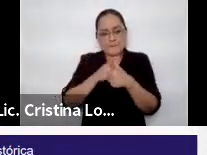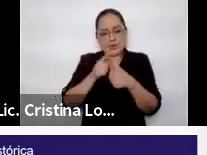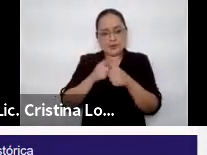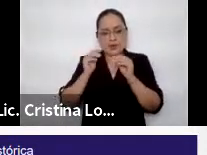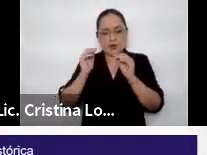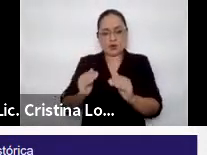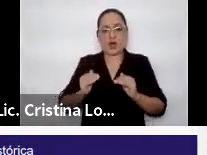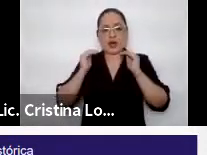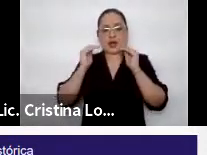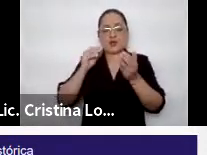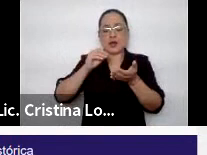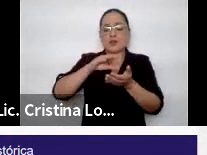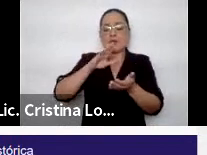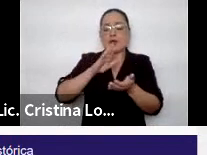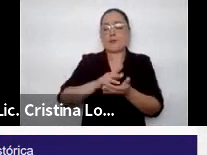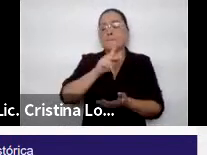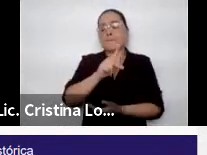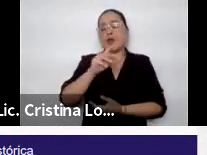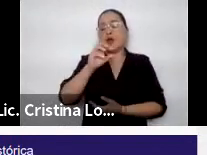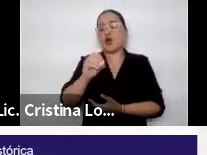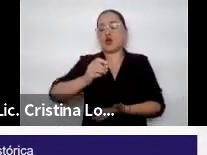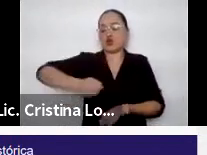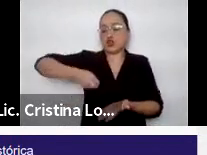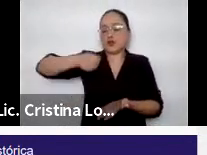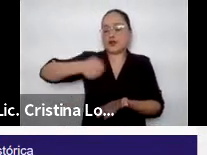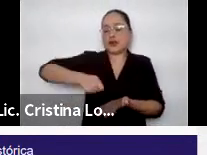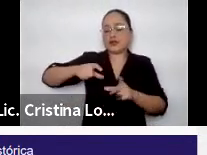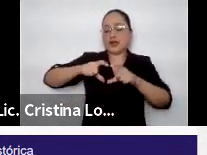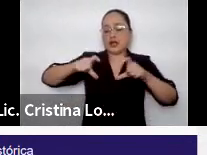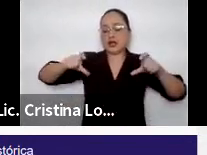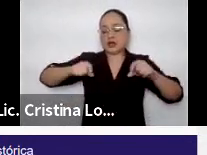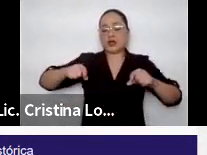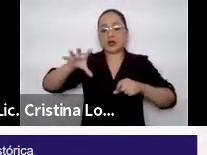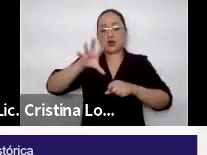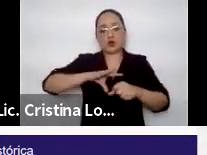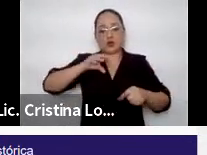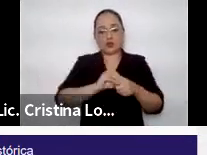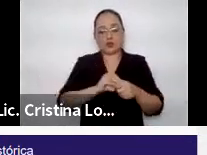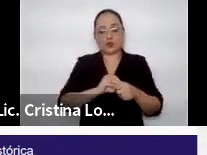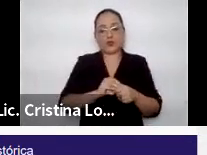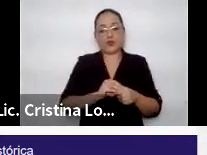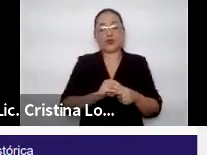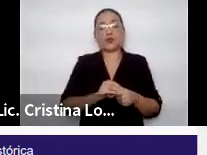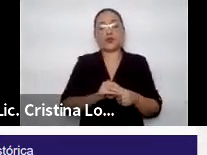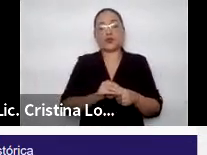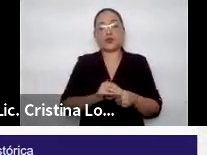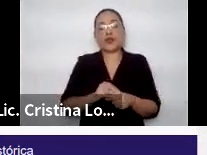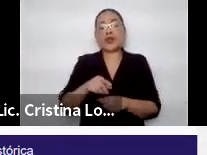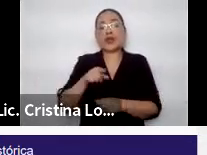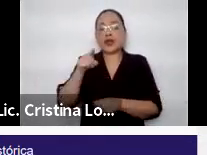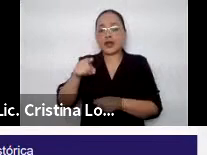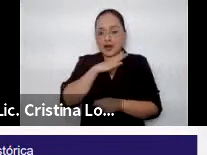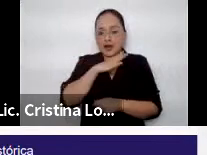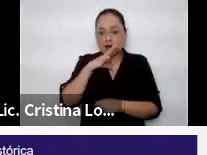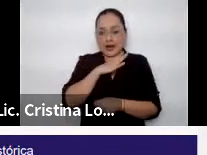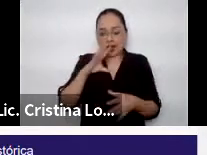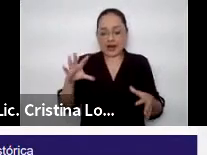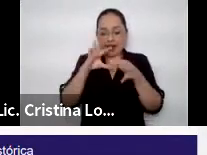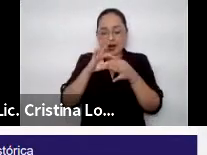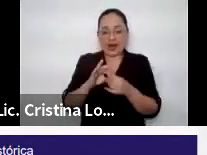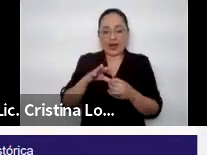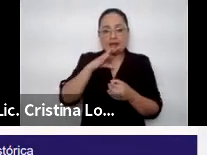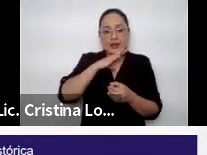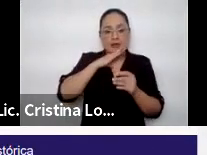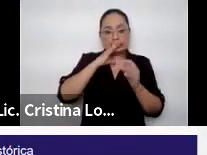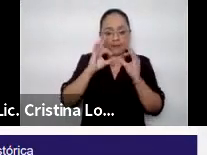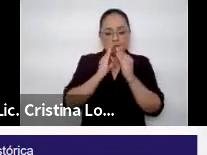el precedente o sentencia completa. Vean, aquí tenemos primeramente, ¿sí?, un sumario para